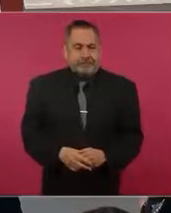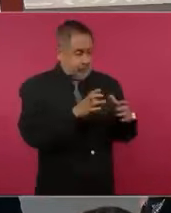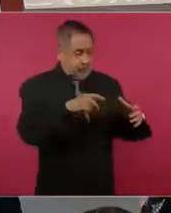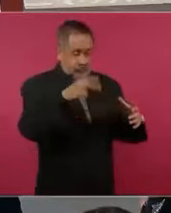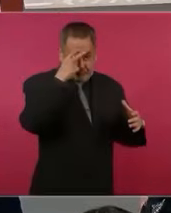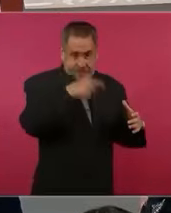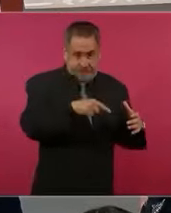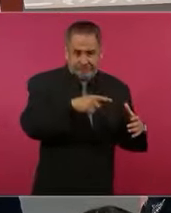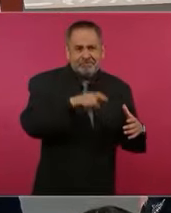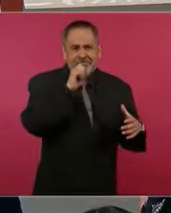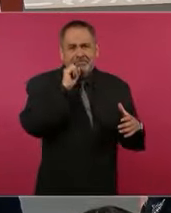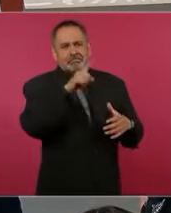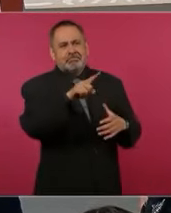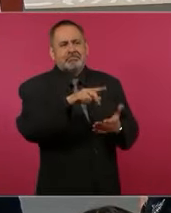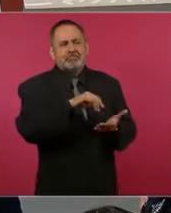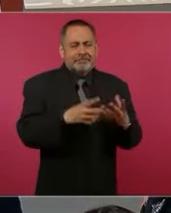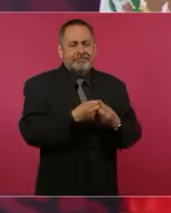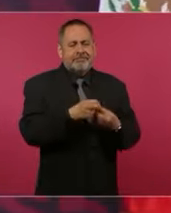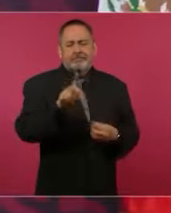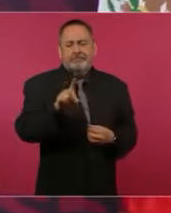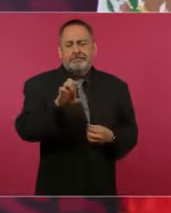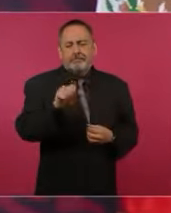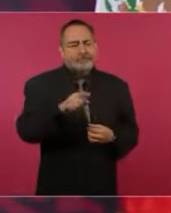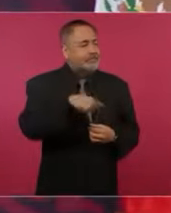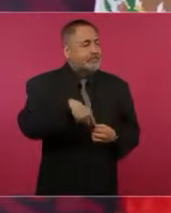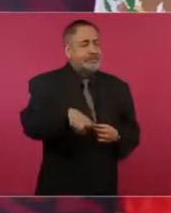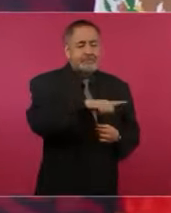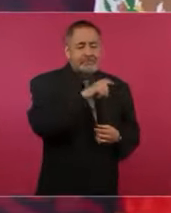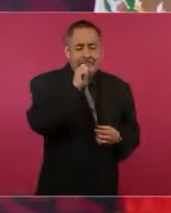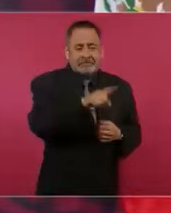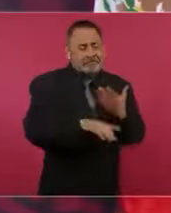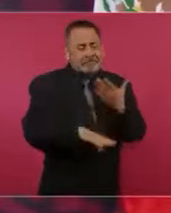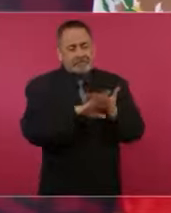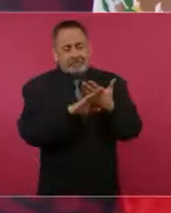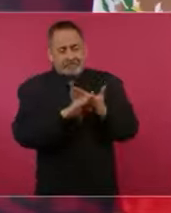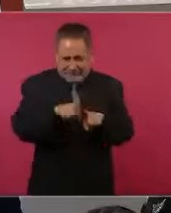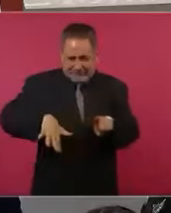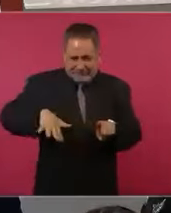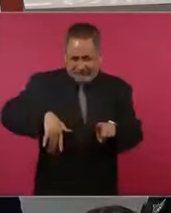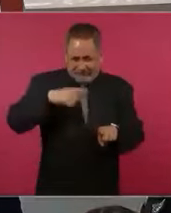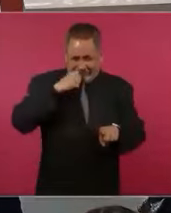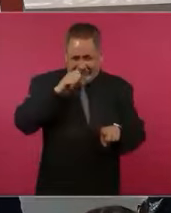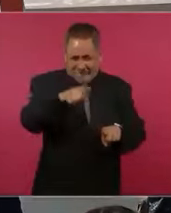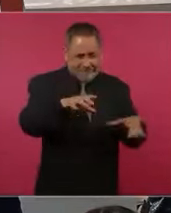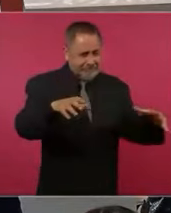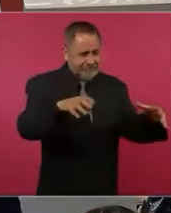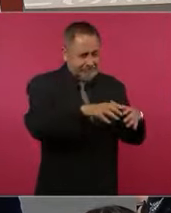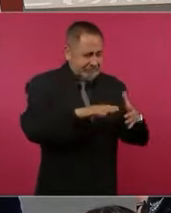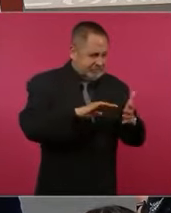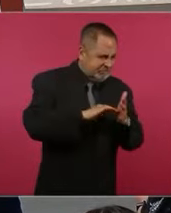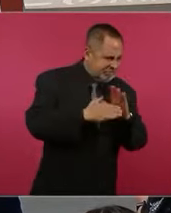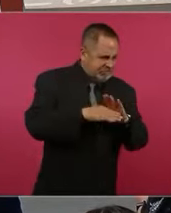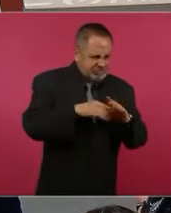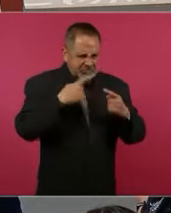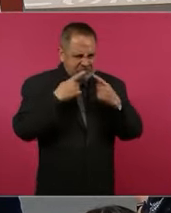Times, vinculados con la DEA. Parte de lo que tú estás planteando, de cómo hay estrategias